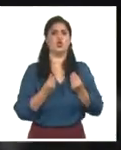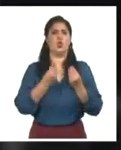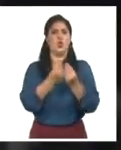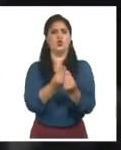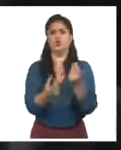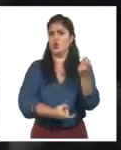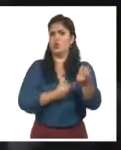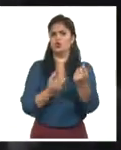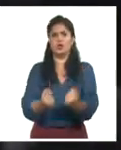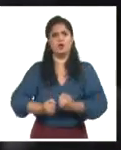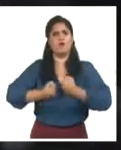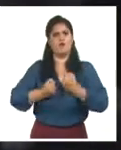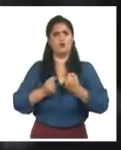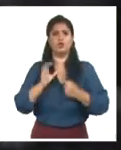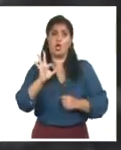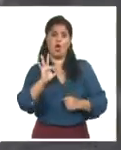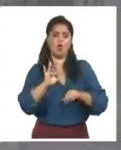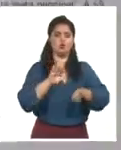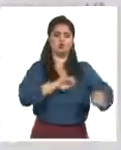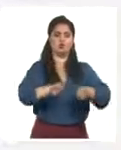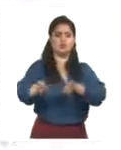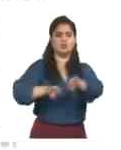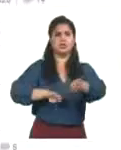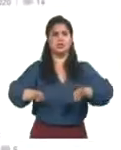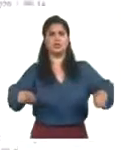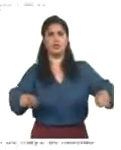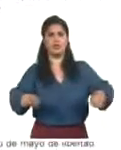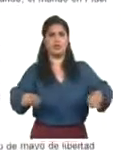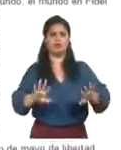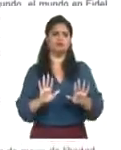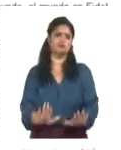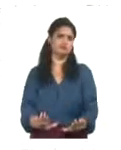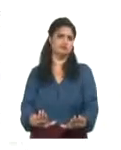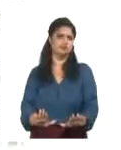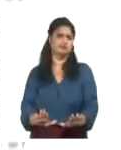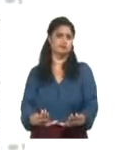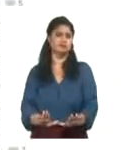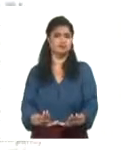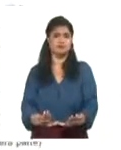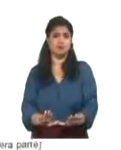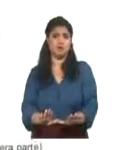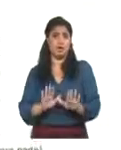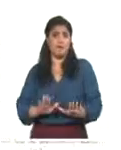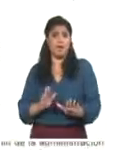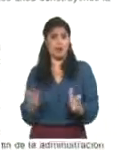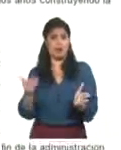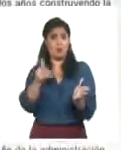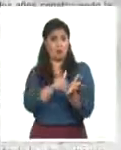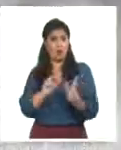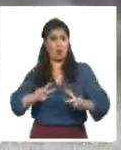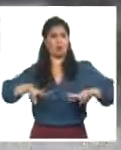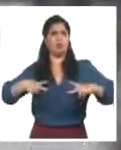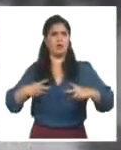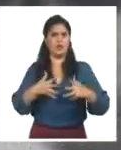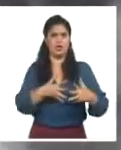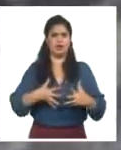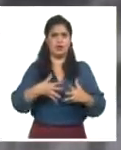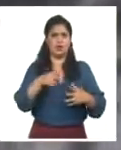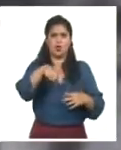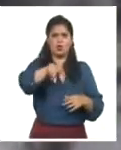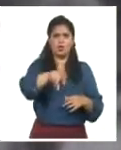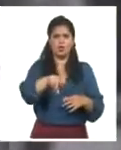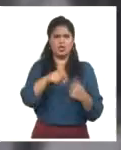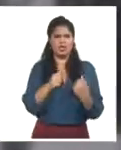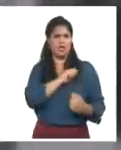revolución, o nos dividimos y quedamos a merced de los enemigos. Y preguntó Raúl, ¿qué quieren ustedes, unirse